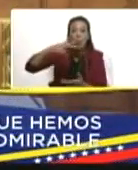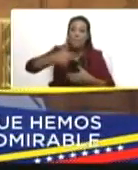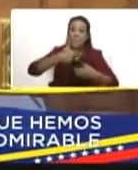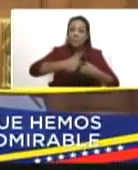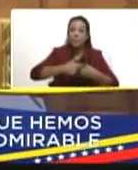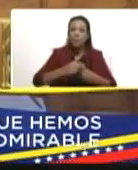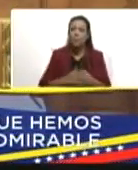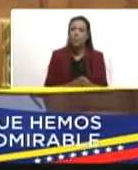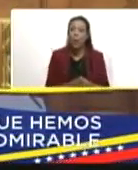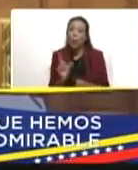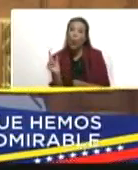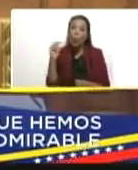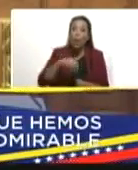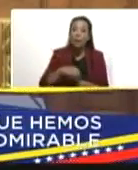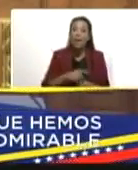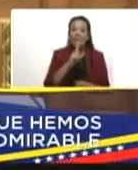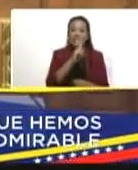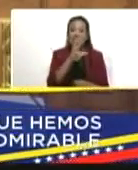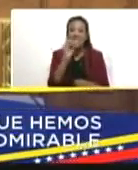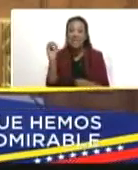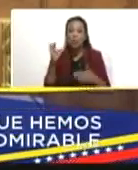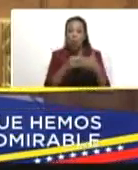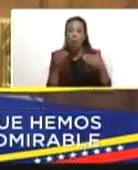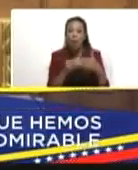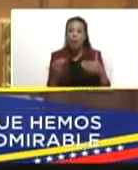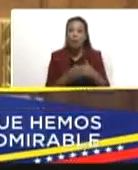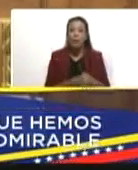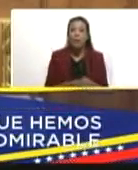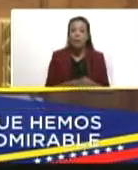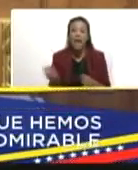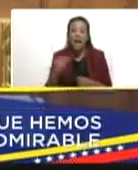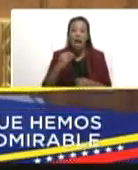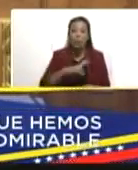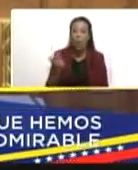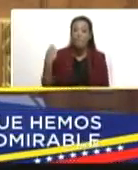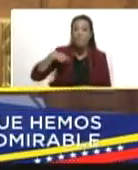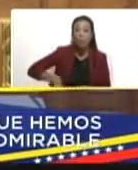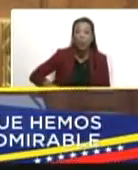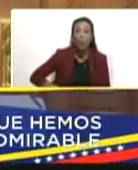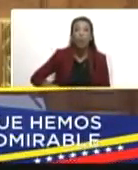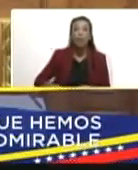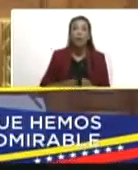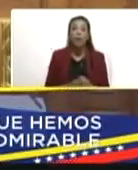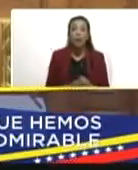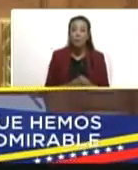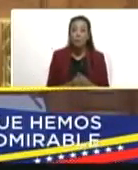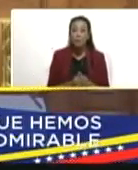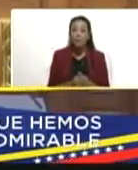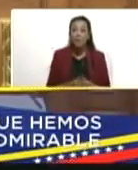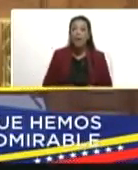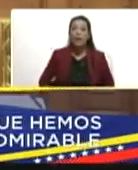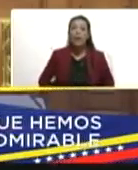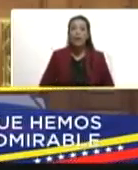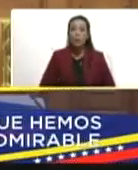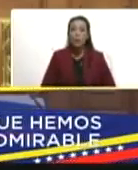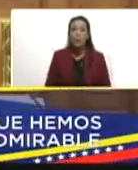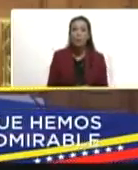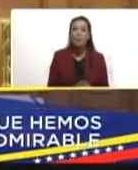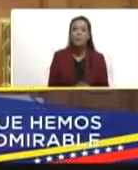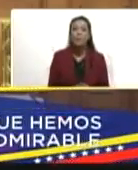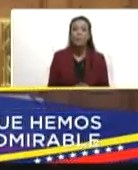a un poco más de 100 el barril de ingreso neto sin descuentos de ningún tipo al